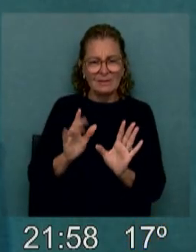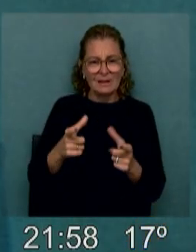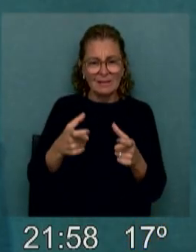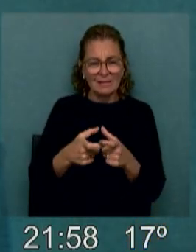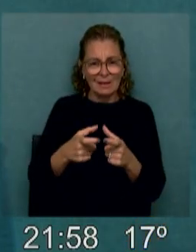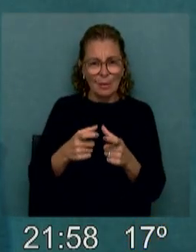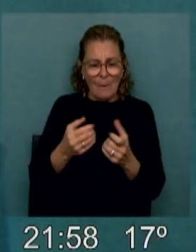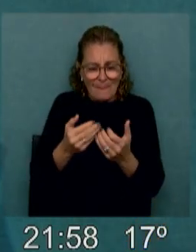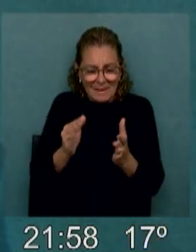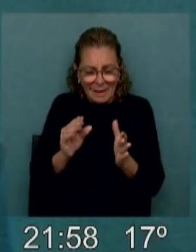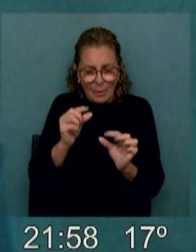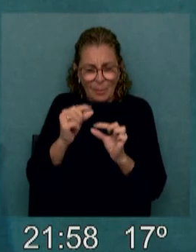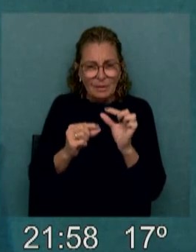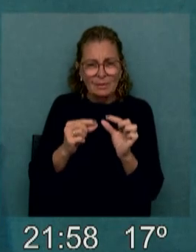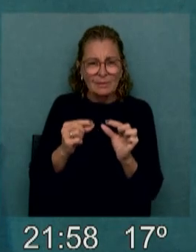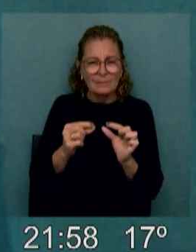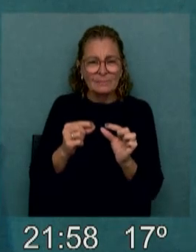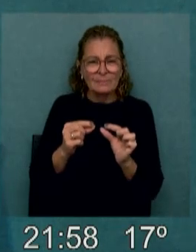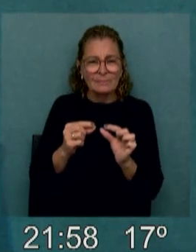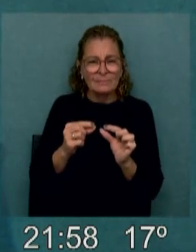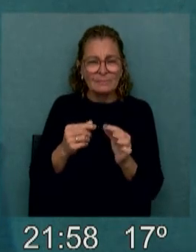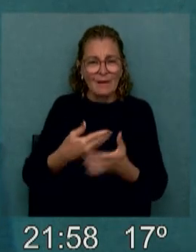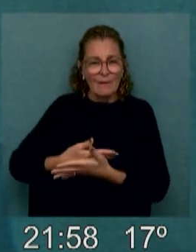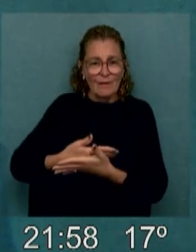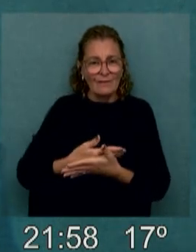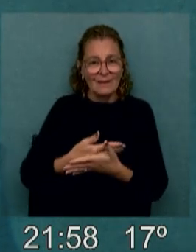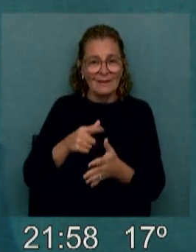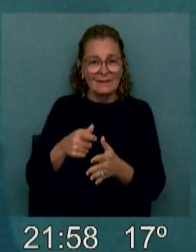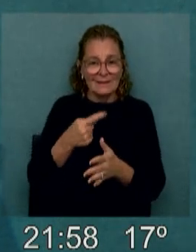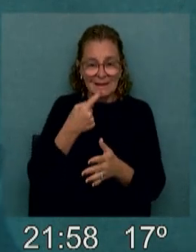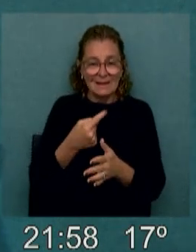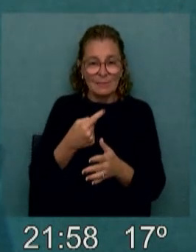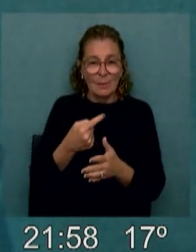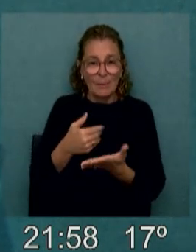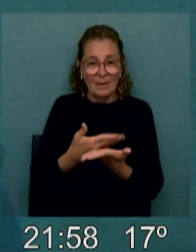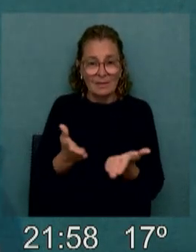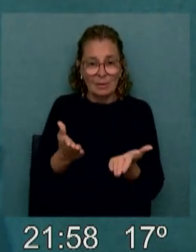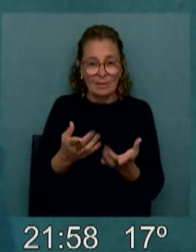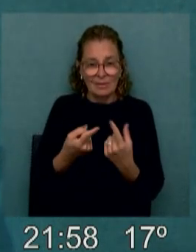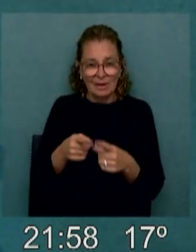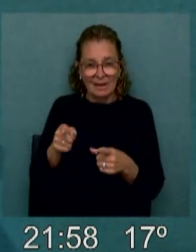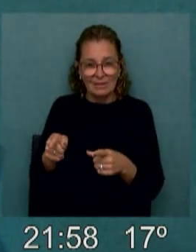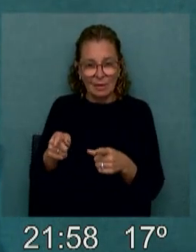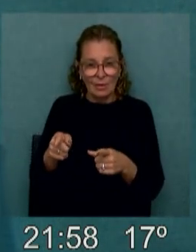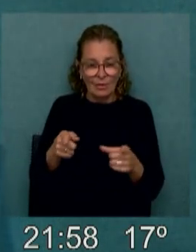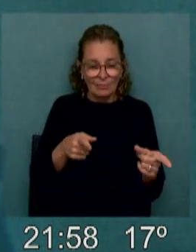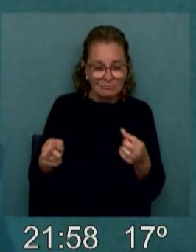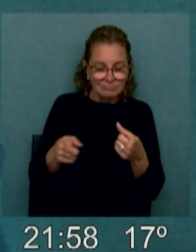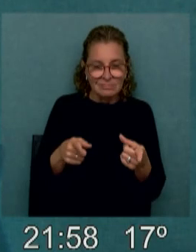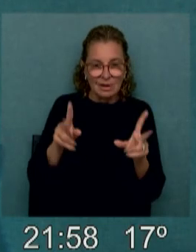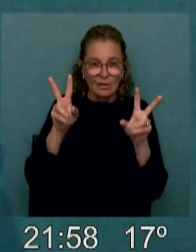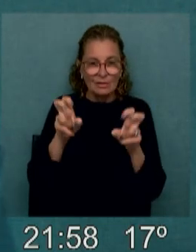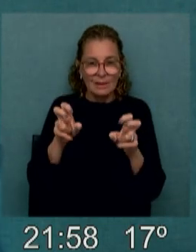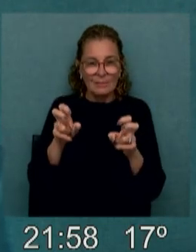en pañales, seguimos con la analogía del bebé, sí. Se les presentó como varias opciones. Che, mirá, estos son como los temas